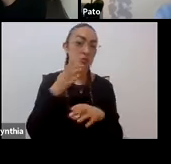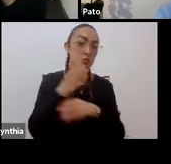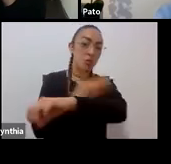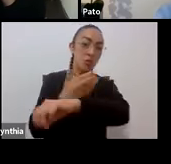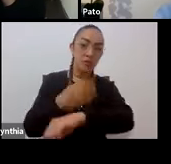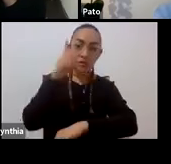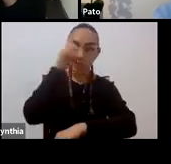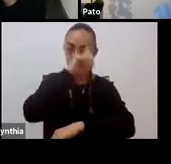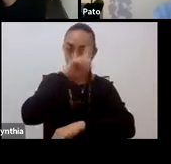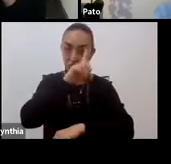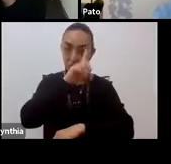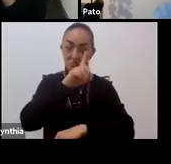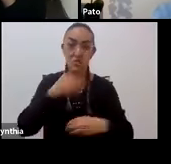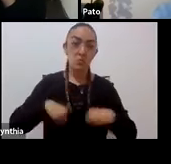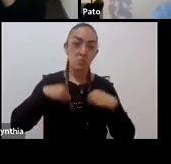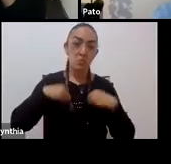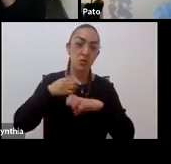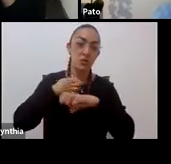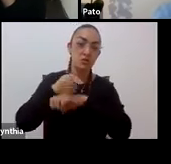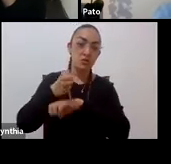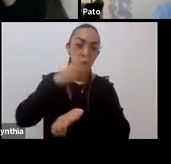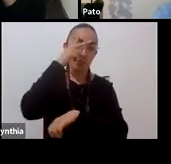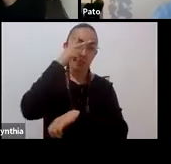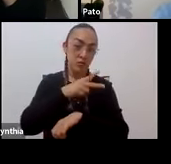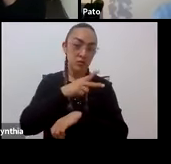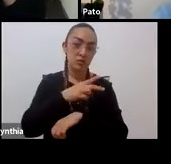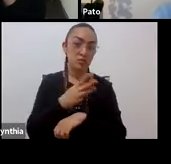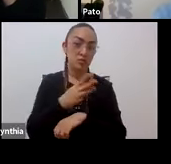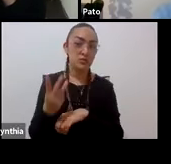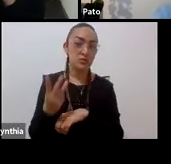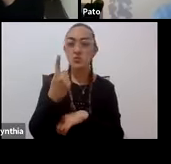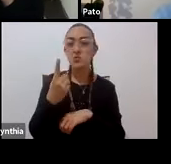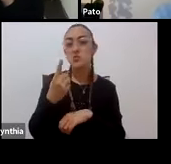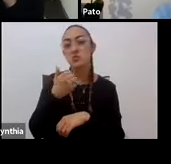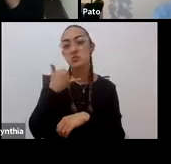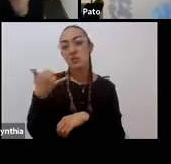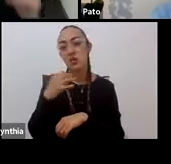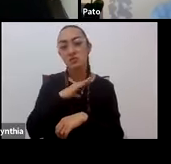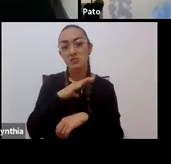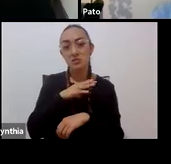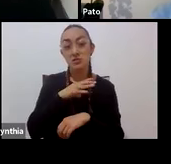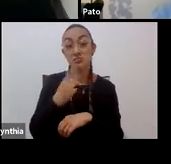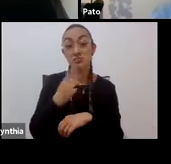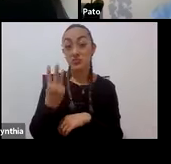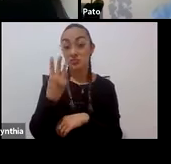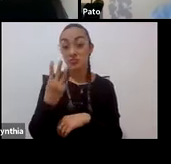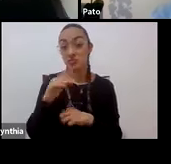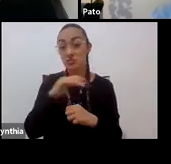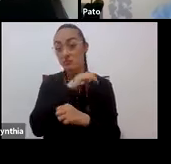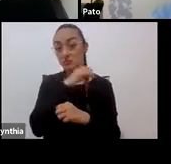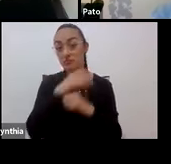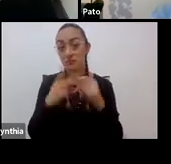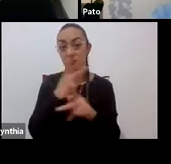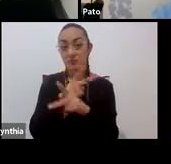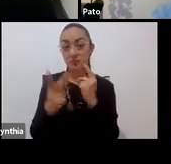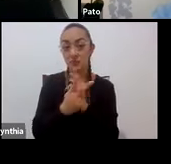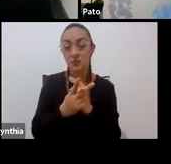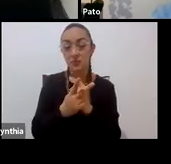México, no de la ciudad, ¿no? Sino del Estado de México, a través de asesorías que les brindaban en una